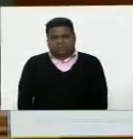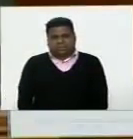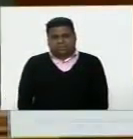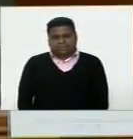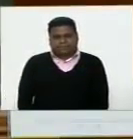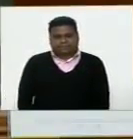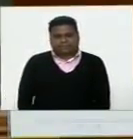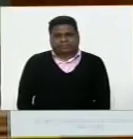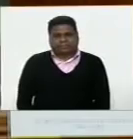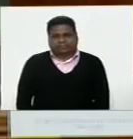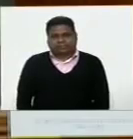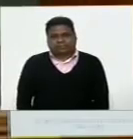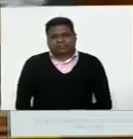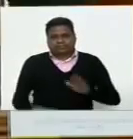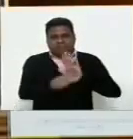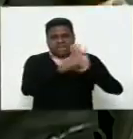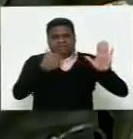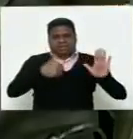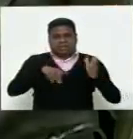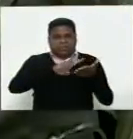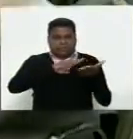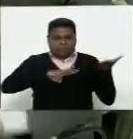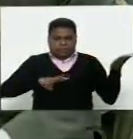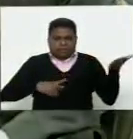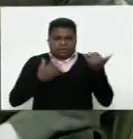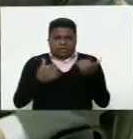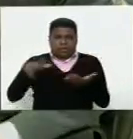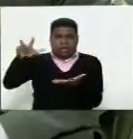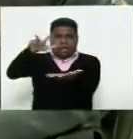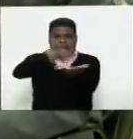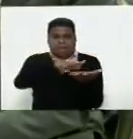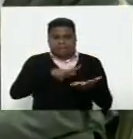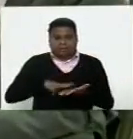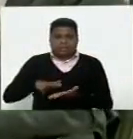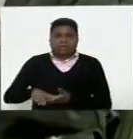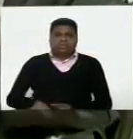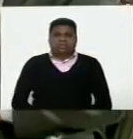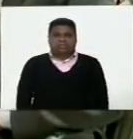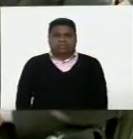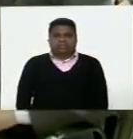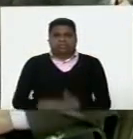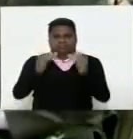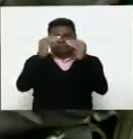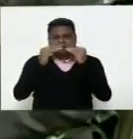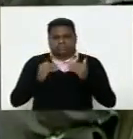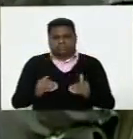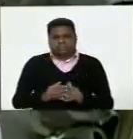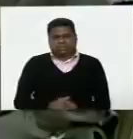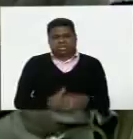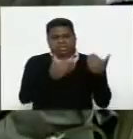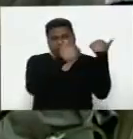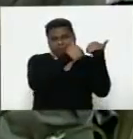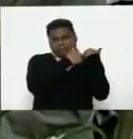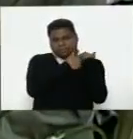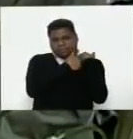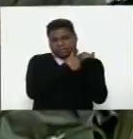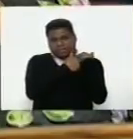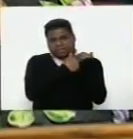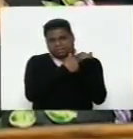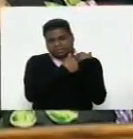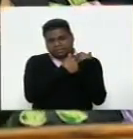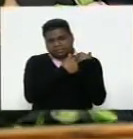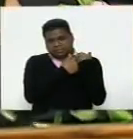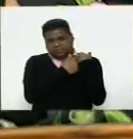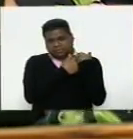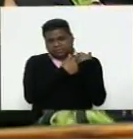En consideración el artículo leído, aprobado. Siguiente artículo. Responsabilidad civil,